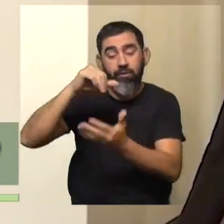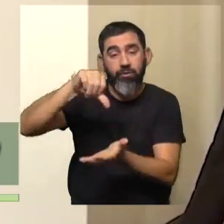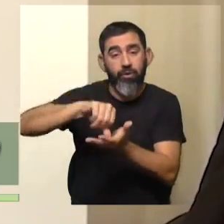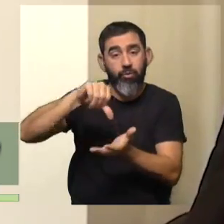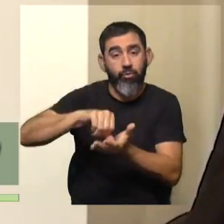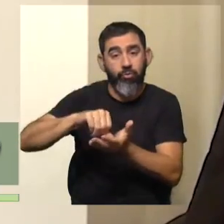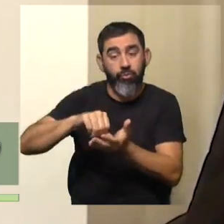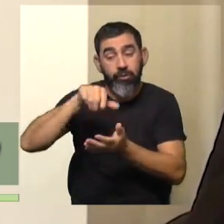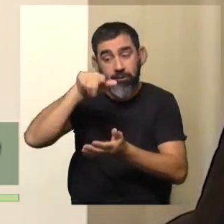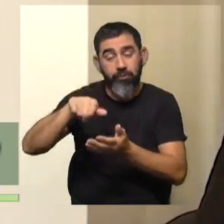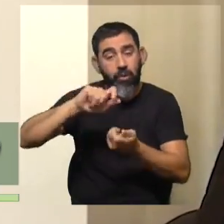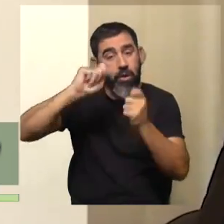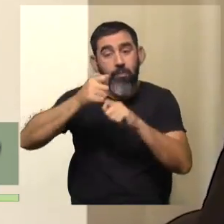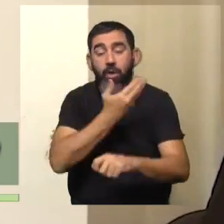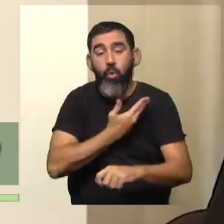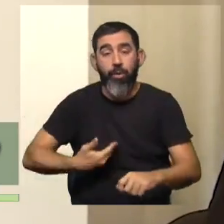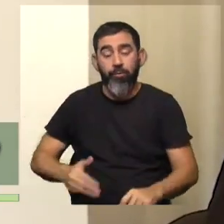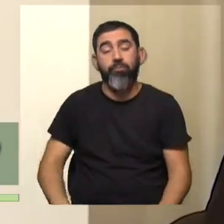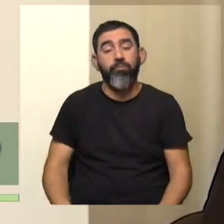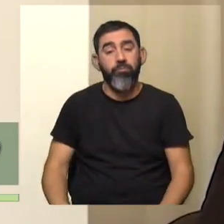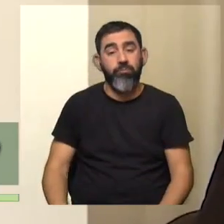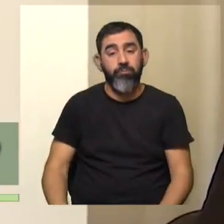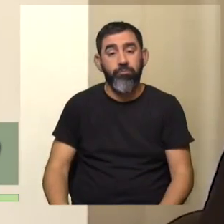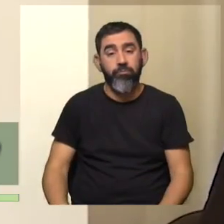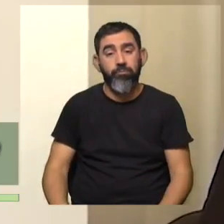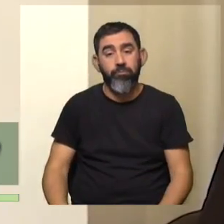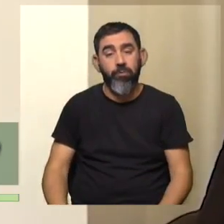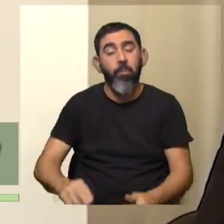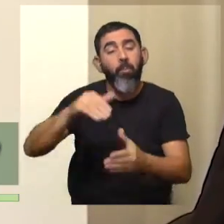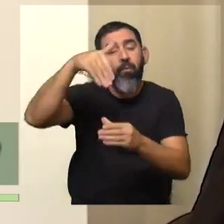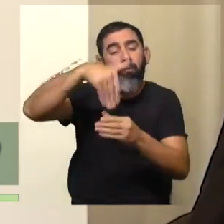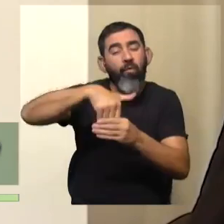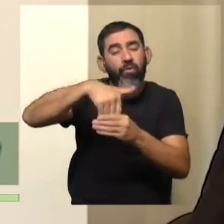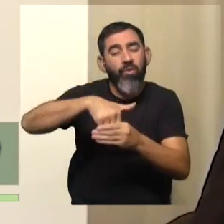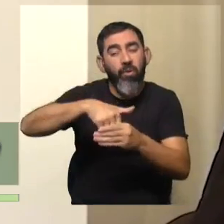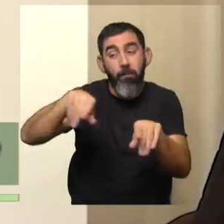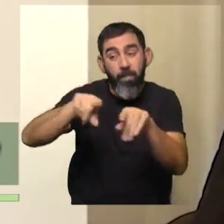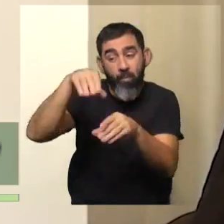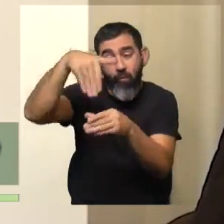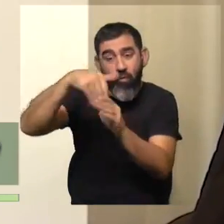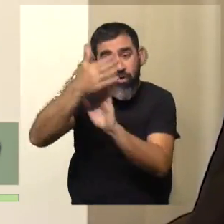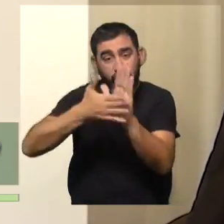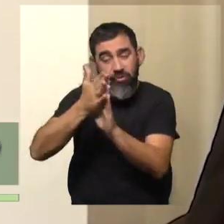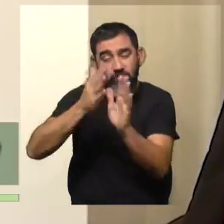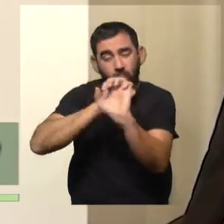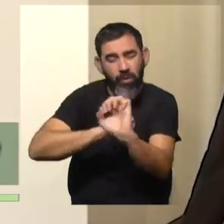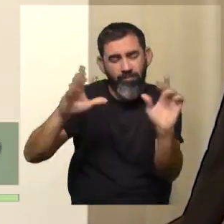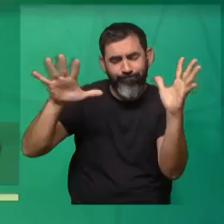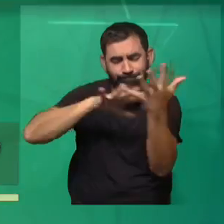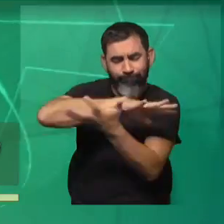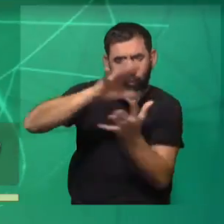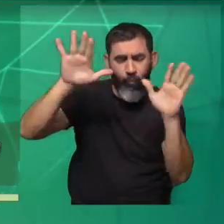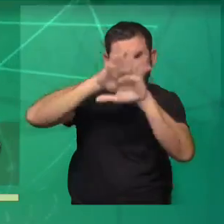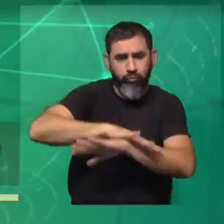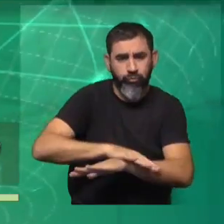que es En definitiva cambiar el gobierno y nos parece que colocar un plebiscito en una elección nacional puede generar muchas distorsiones